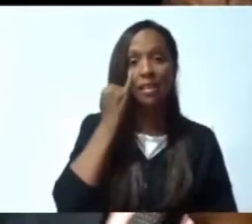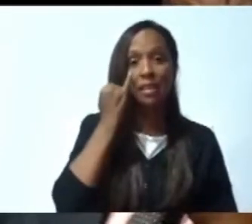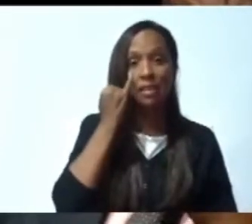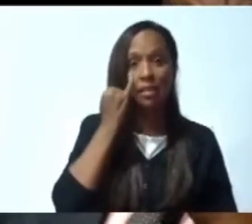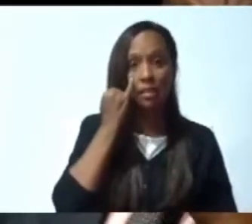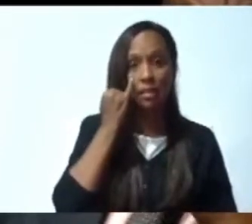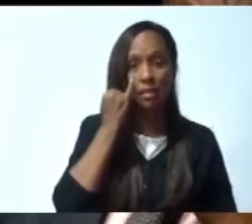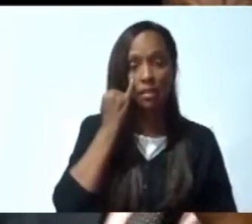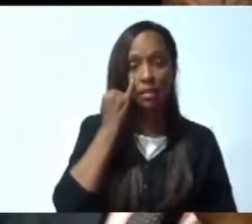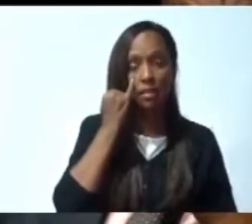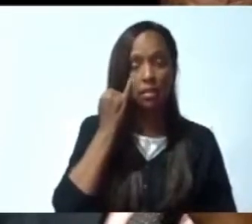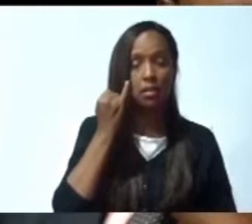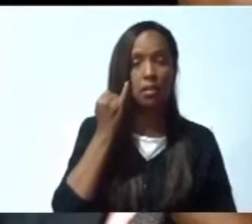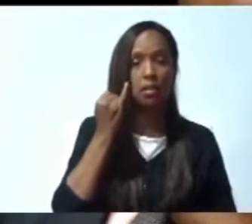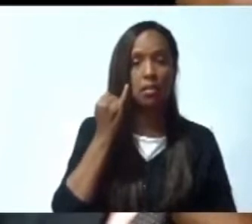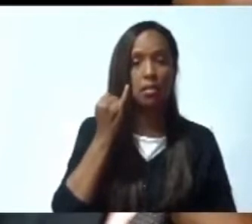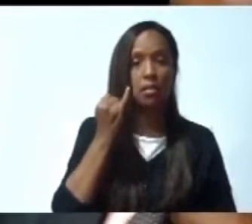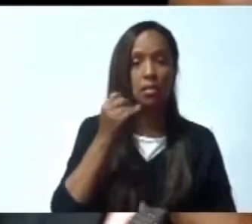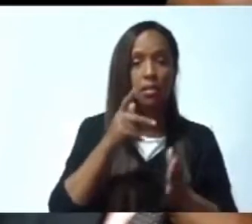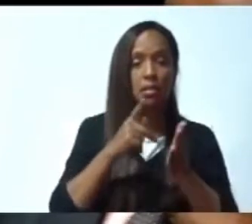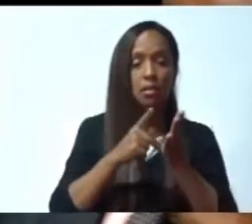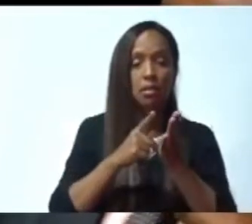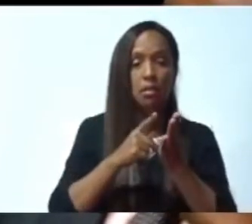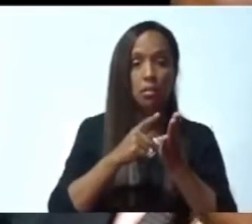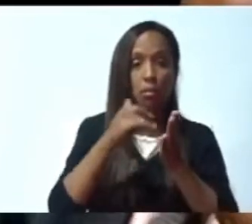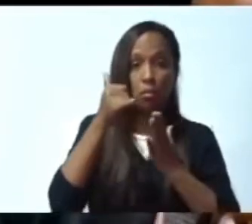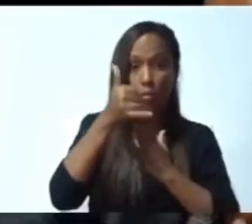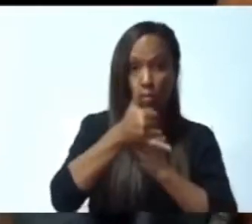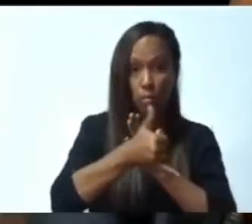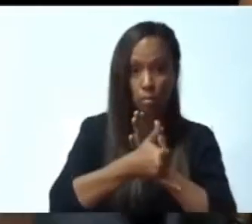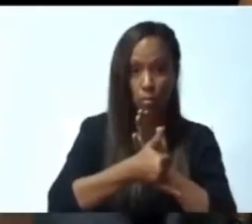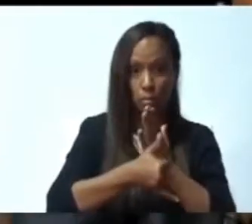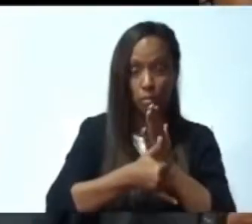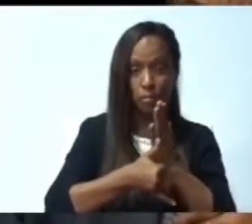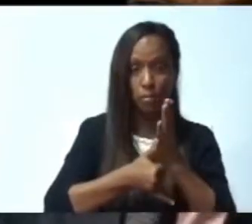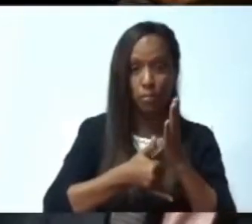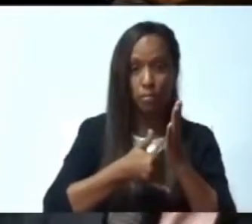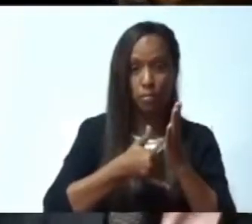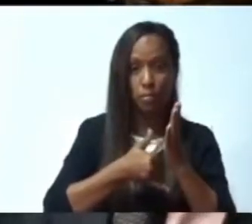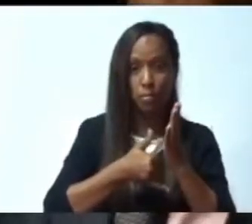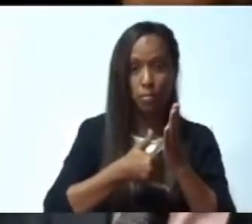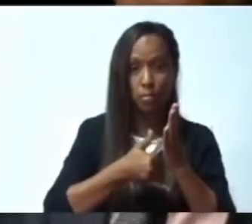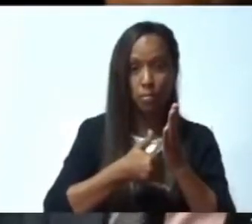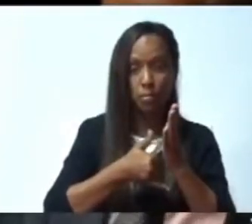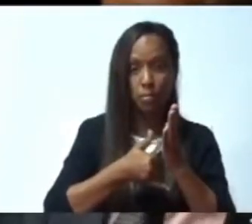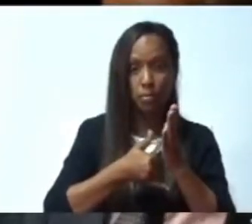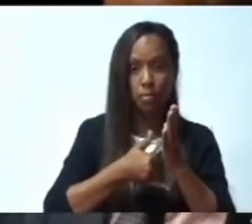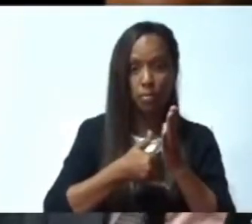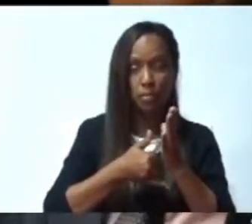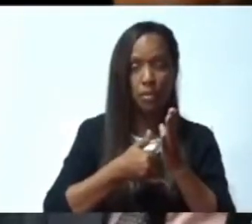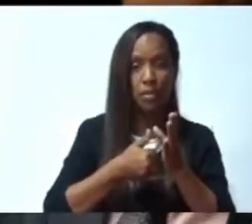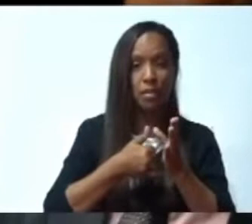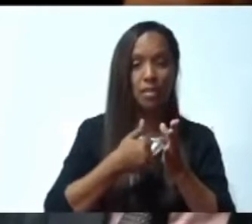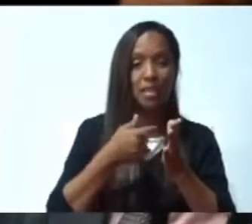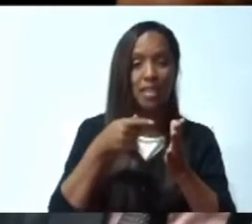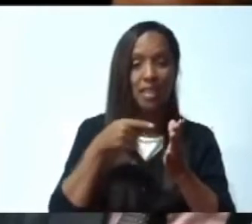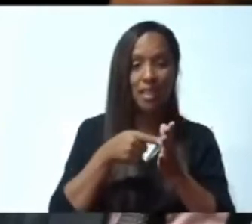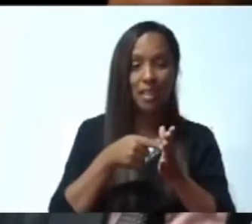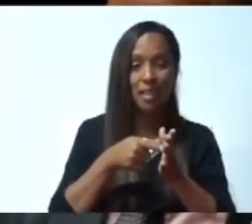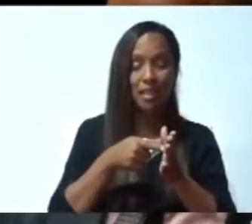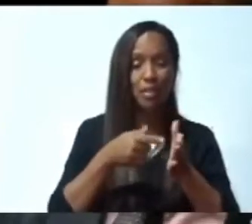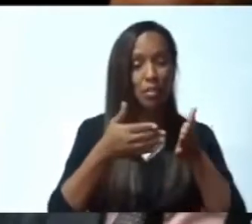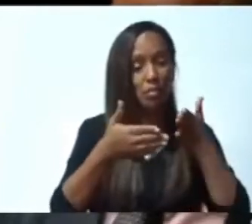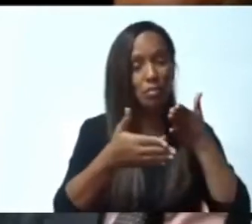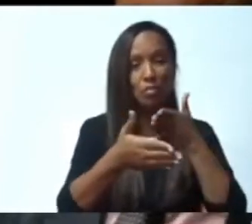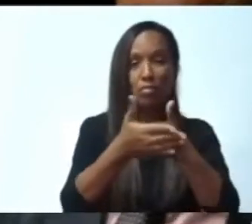no a comisiones especiales porque el objeto no debe ser sacar un proyecto sino analizarlo y